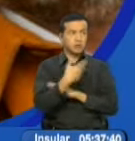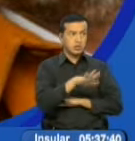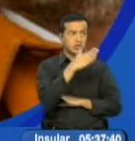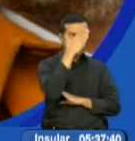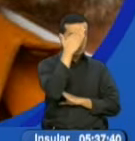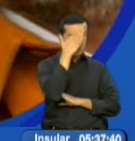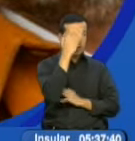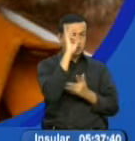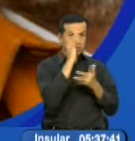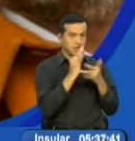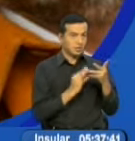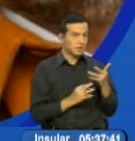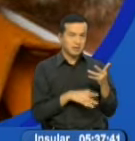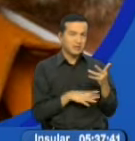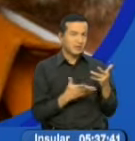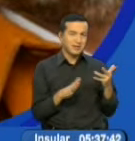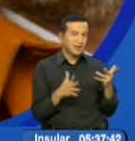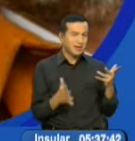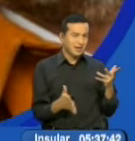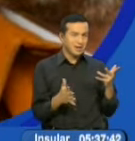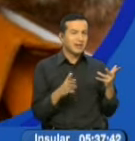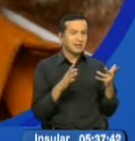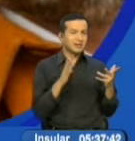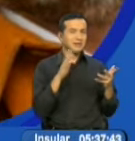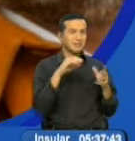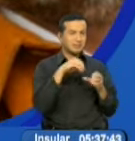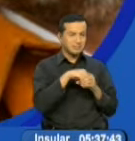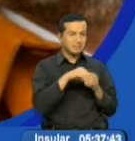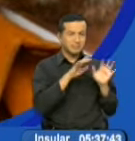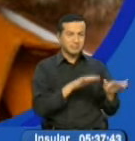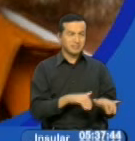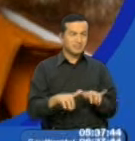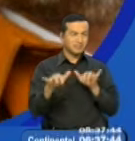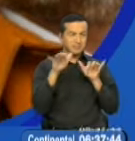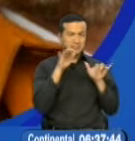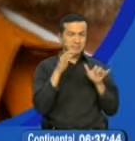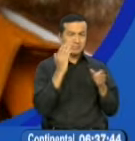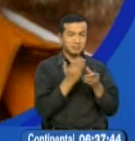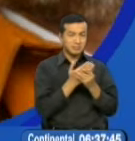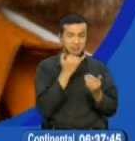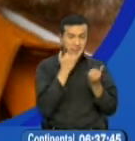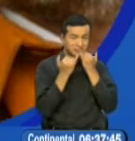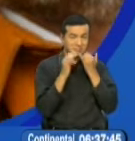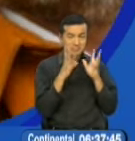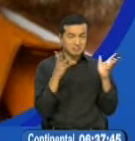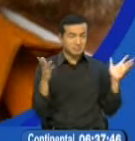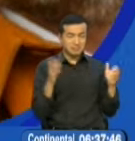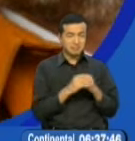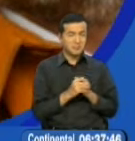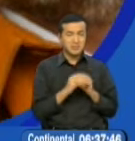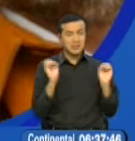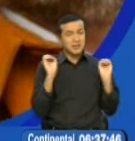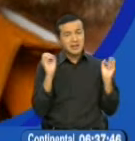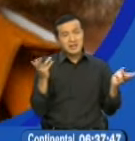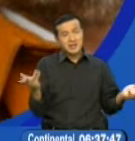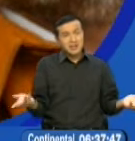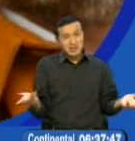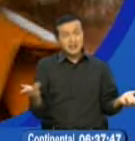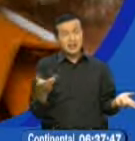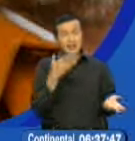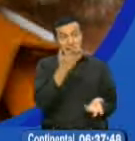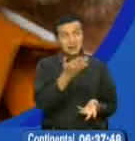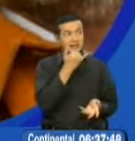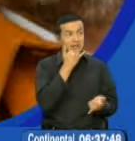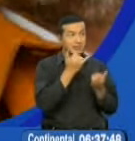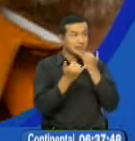en conteo no hay nada y por eso el centro de cómputo no pudo dar actas inconsistentes. No hay. Esa sí es una barbaridad.